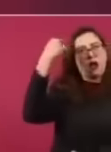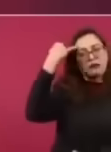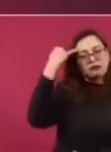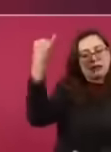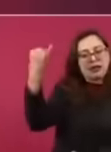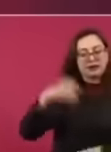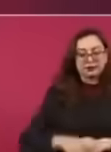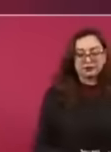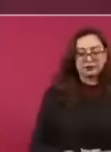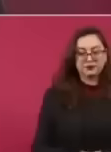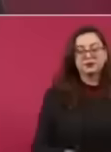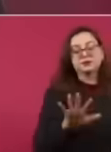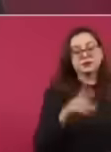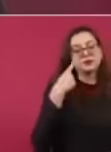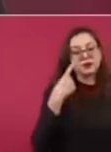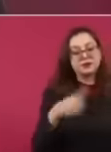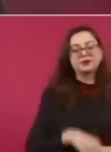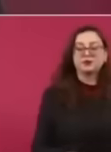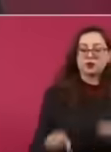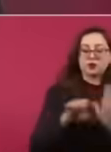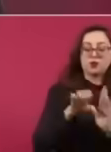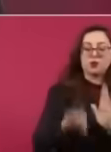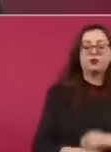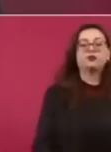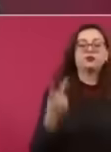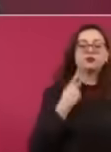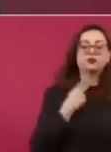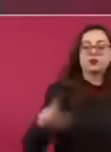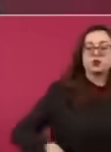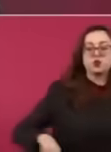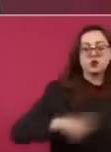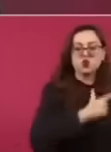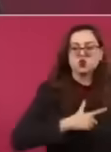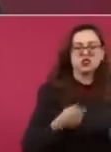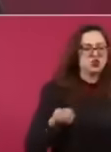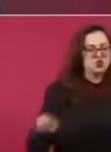Si a un gobernante le gusta el autoritarismo, la mano dura,